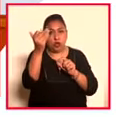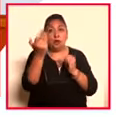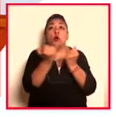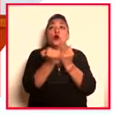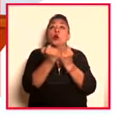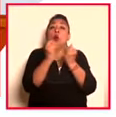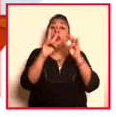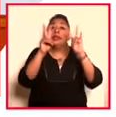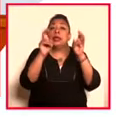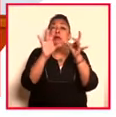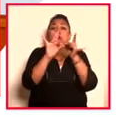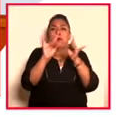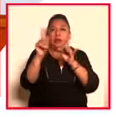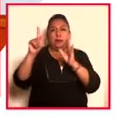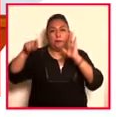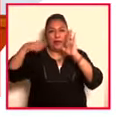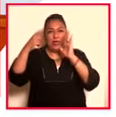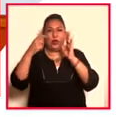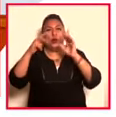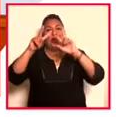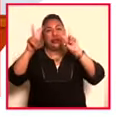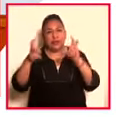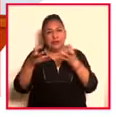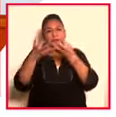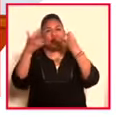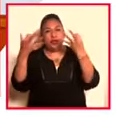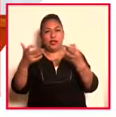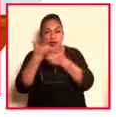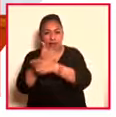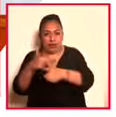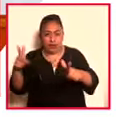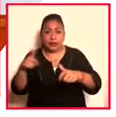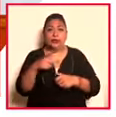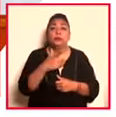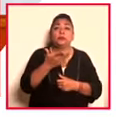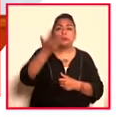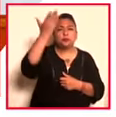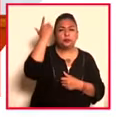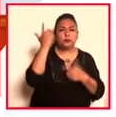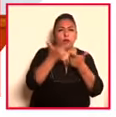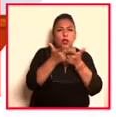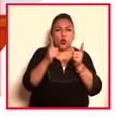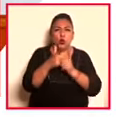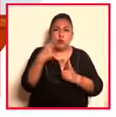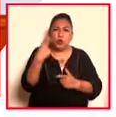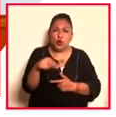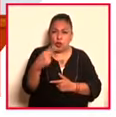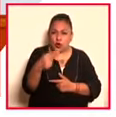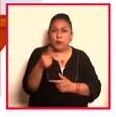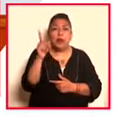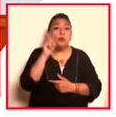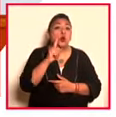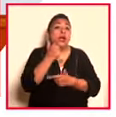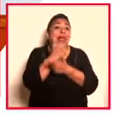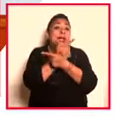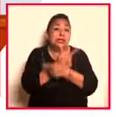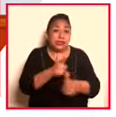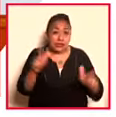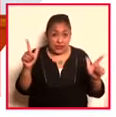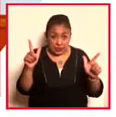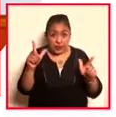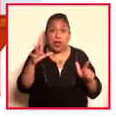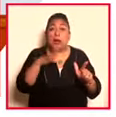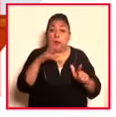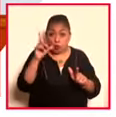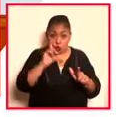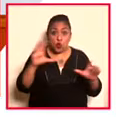tema en su película Tierra y Libertad. Había un grupo que se llamaba Mujeres Libres, o sea, había 20.000 mujeres